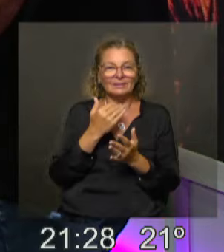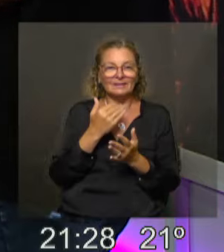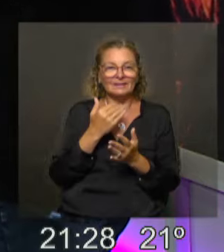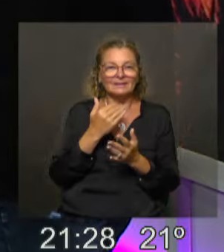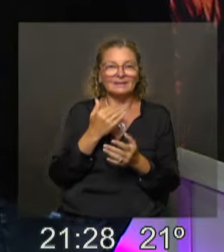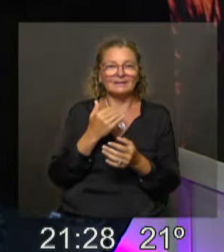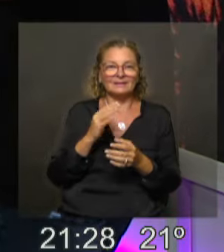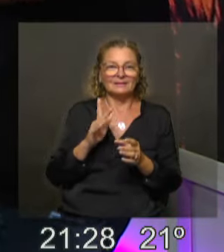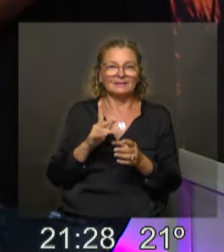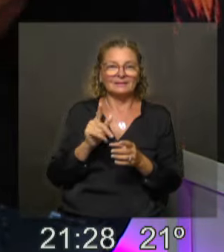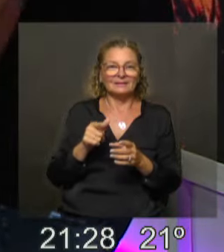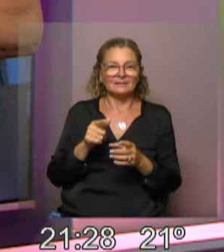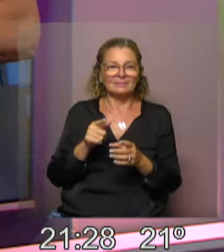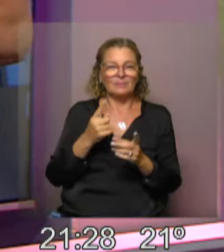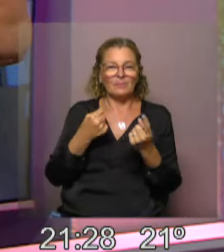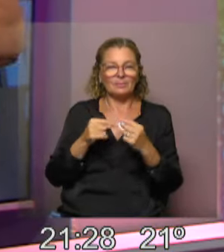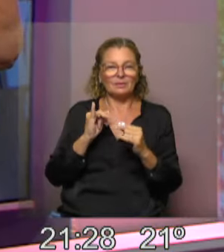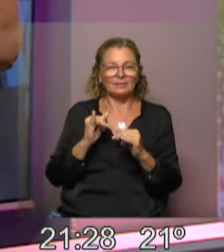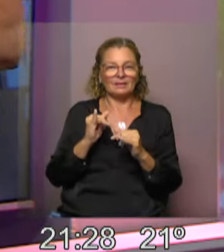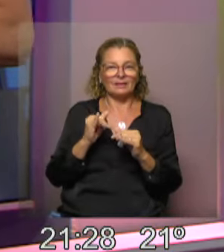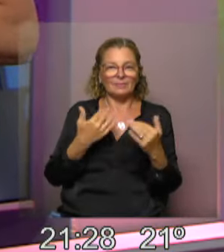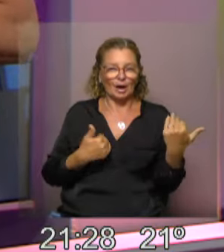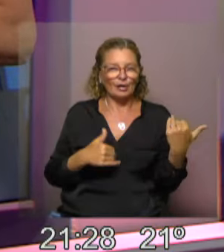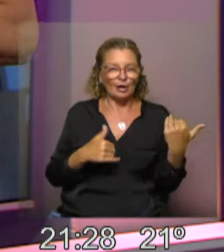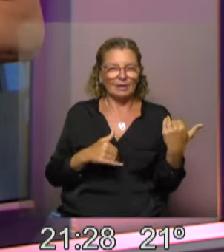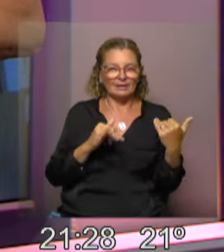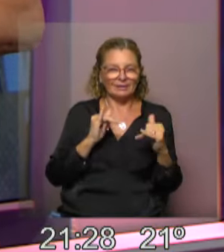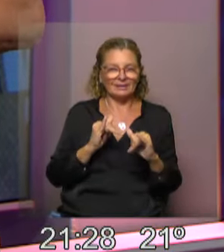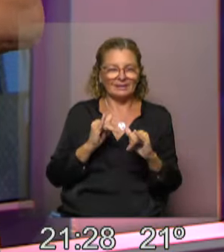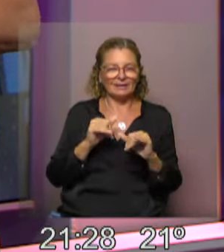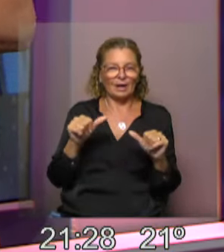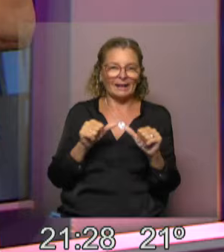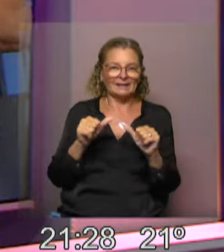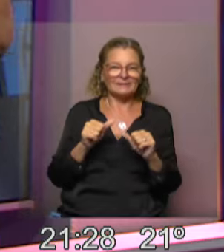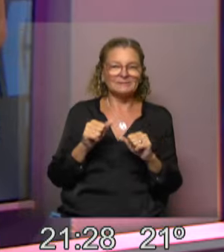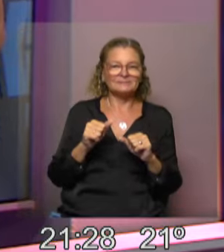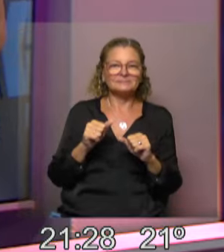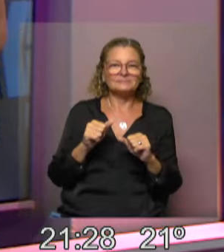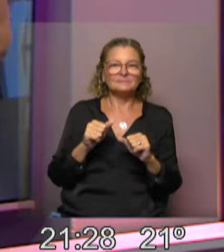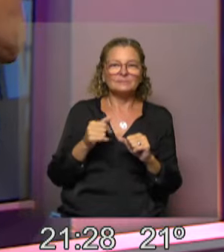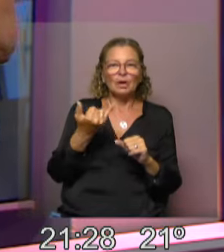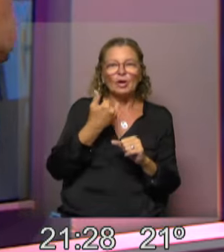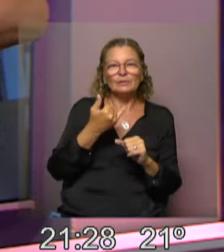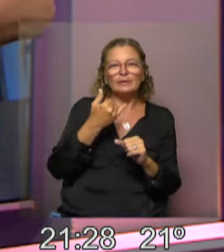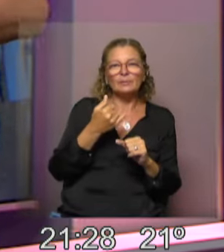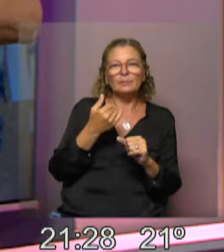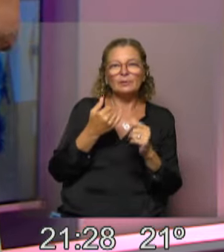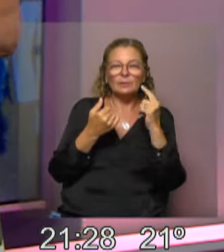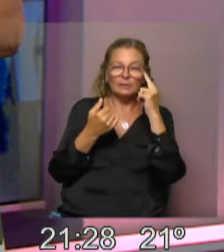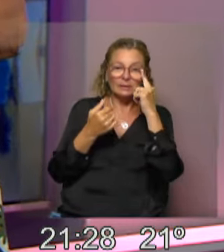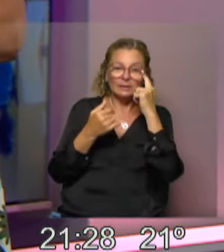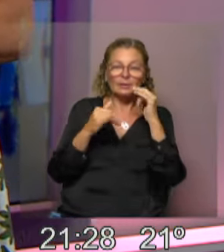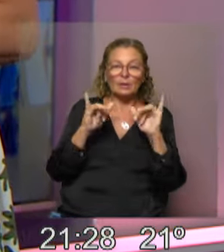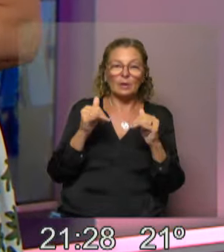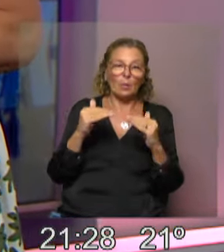trap, algún... Claro, pero es bien rockero, sí, lo que haces. Contanos un poco, vos me contabas que igual